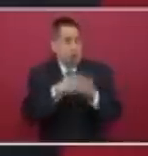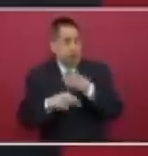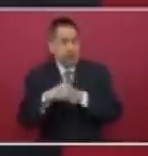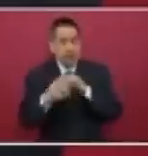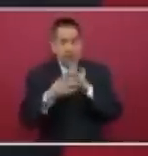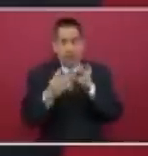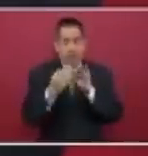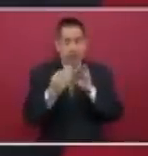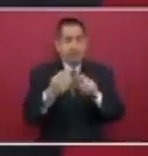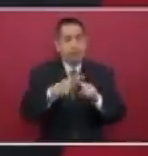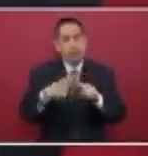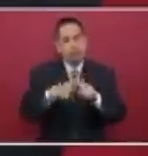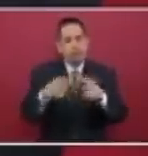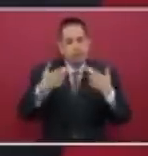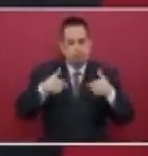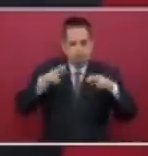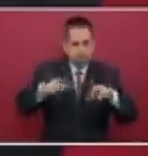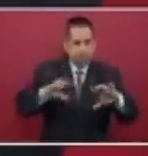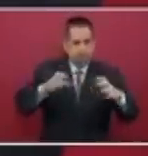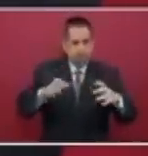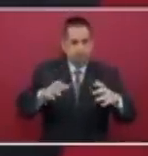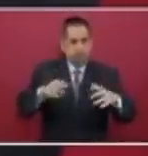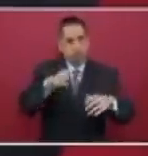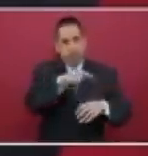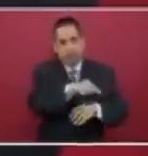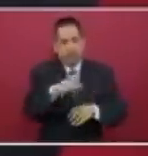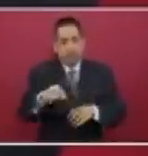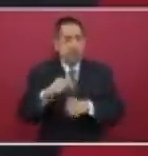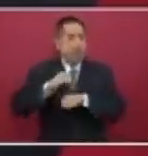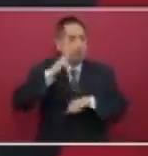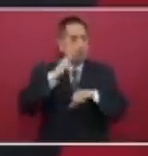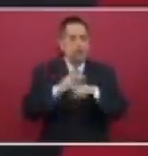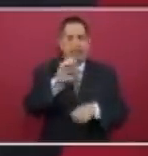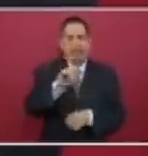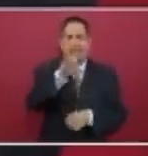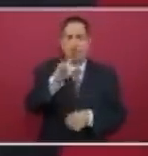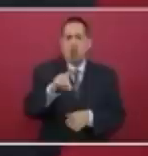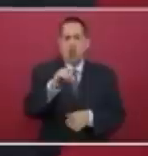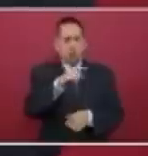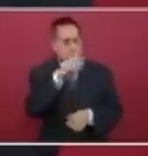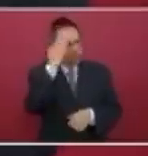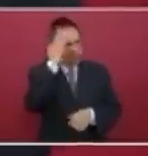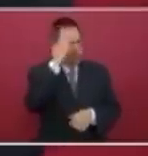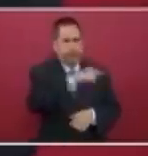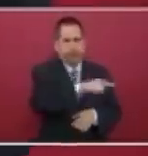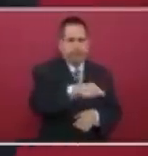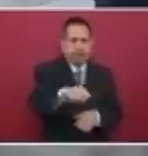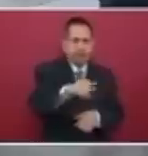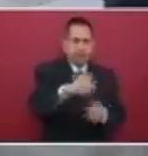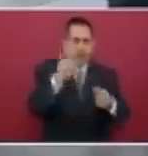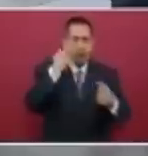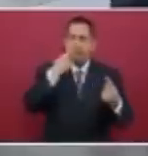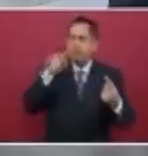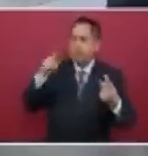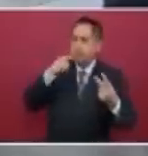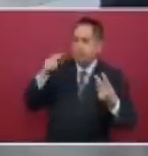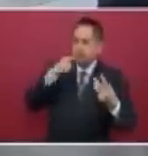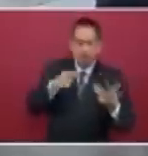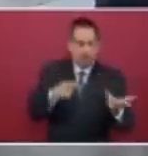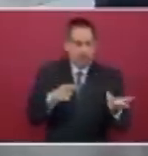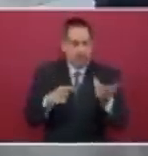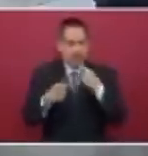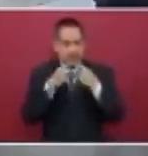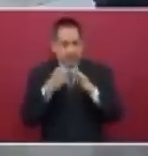cierto representantes de los comisariados ejidales que interpusieron estas demandas de